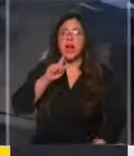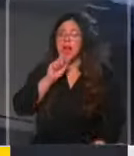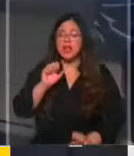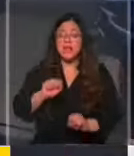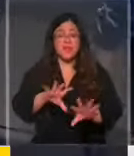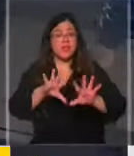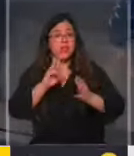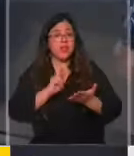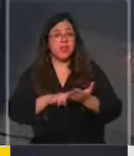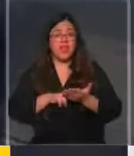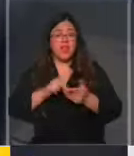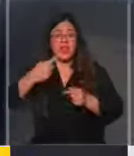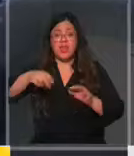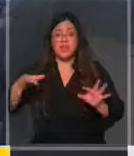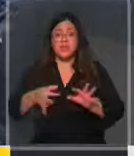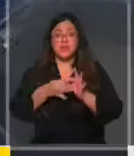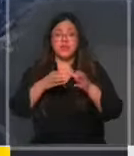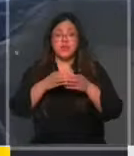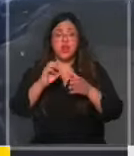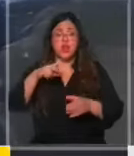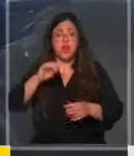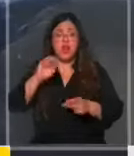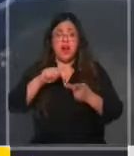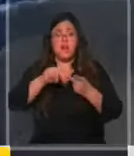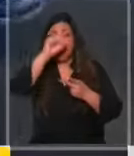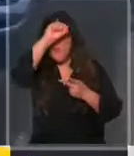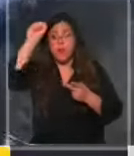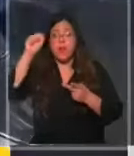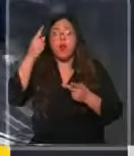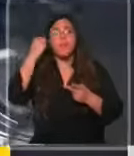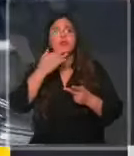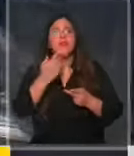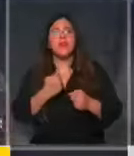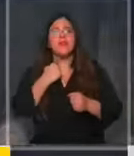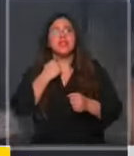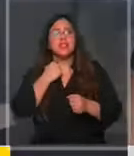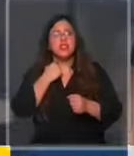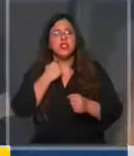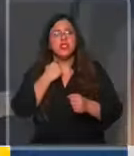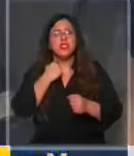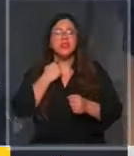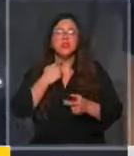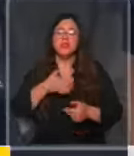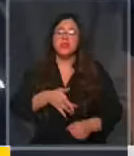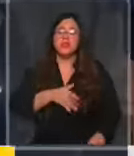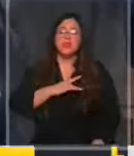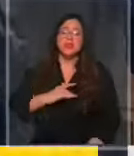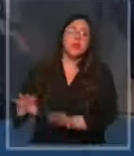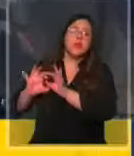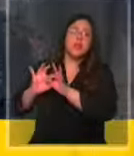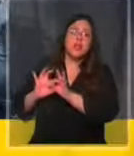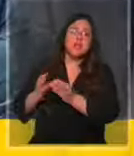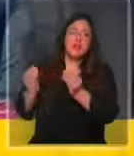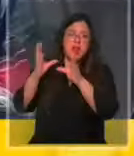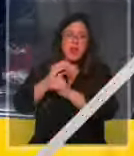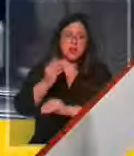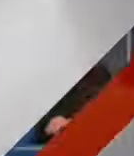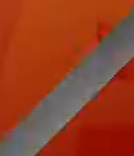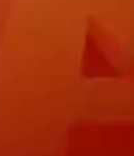La verdad es que estén vinculados con AF. A bomberos, pero por sobre todo el daño que generan, realmente genera indignación. Gracias, Cata. Muy buenas noches.